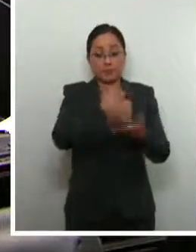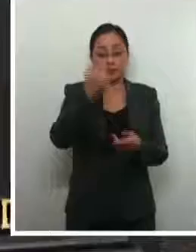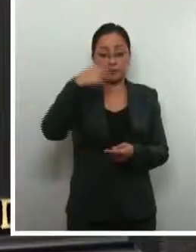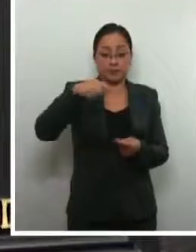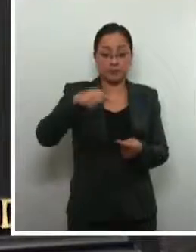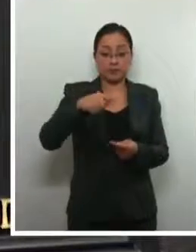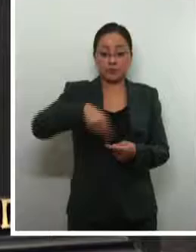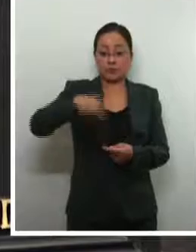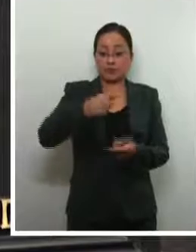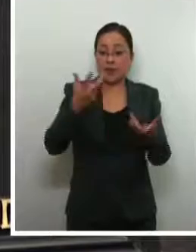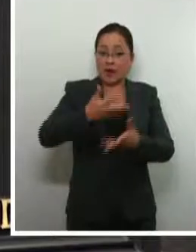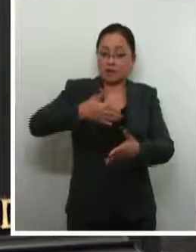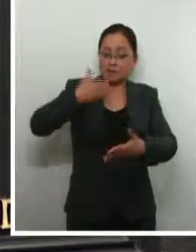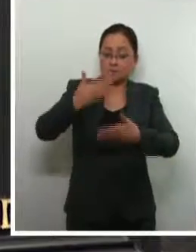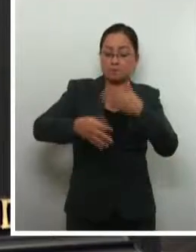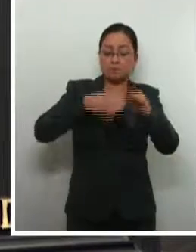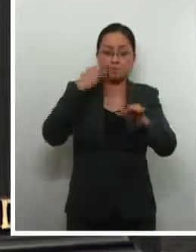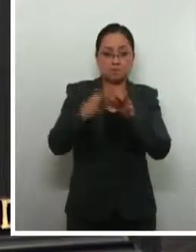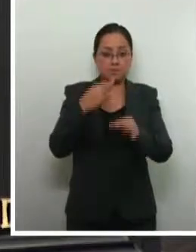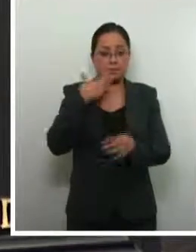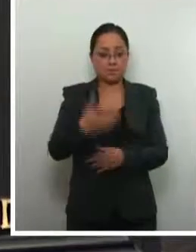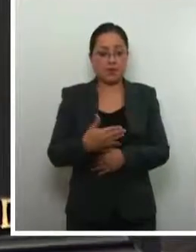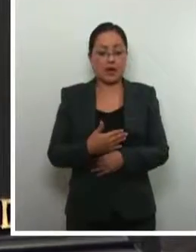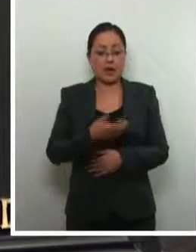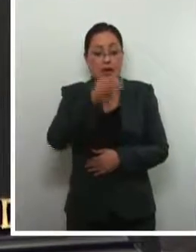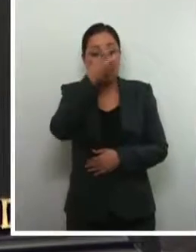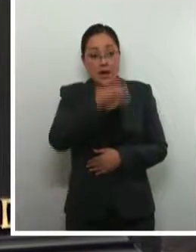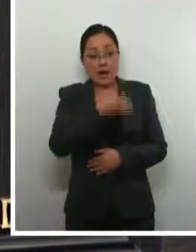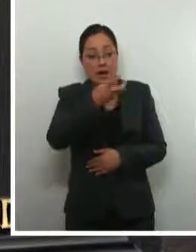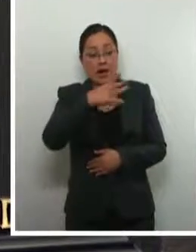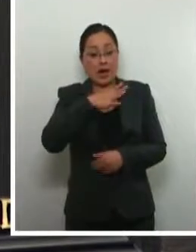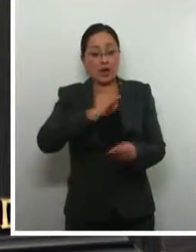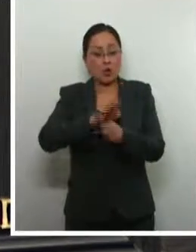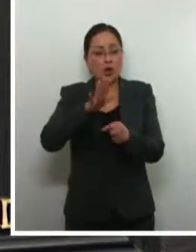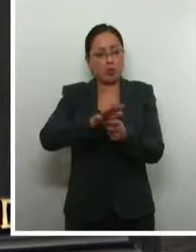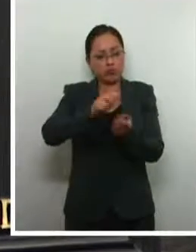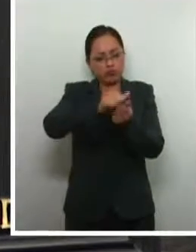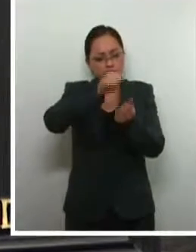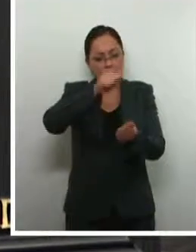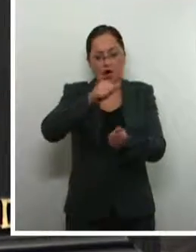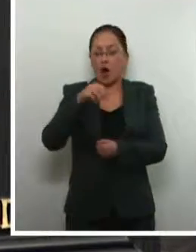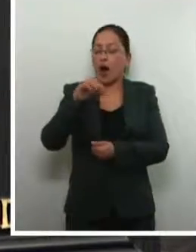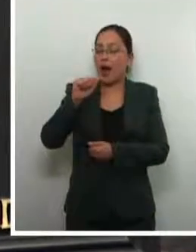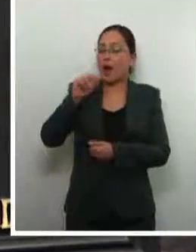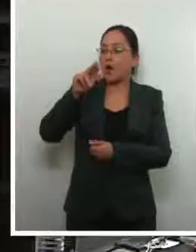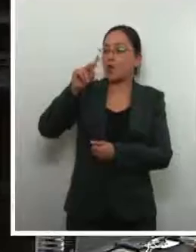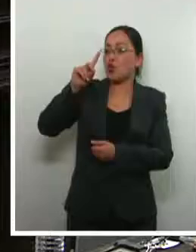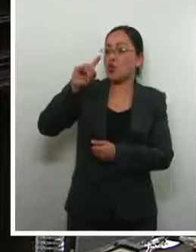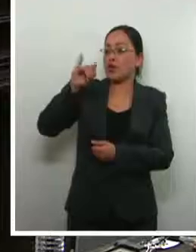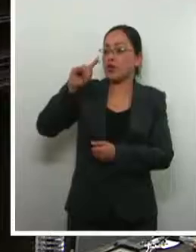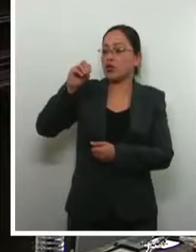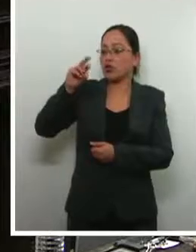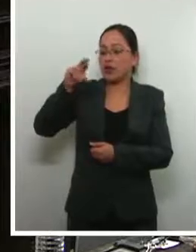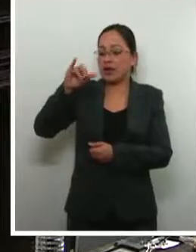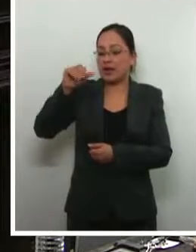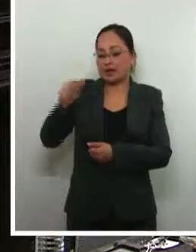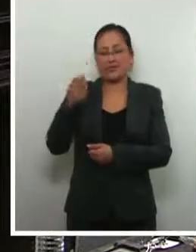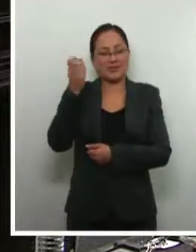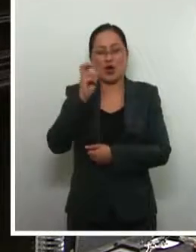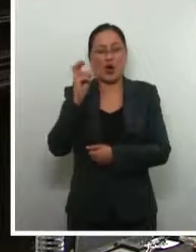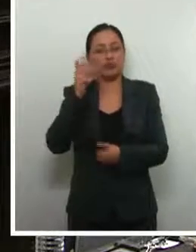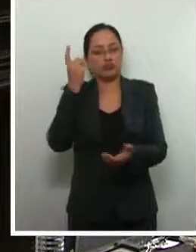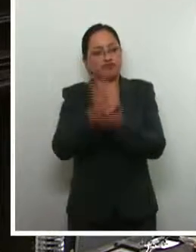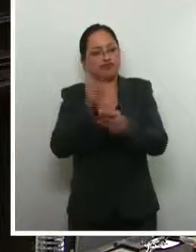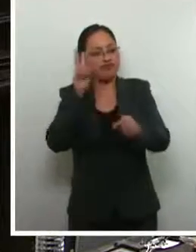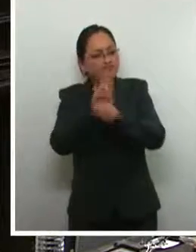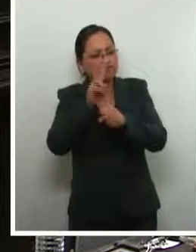las cosas se hagan bien. Es una especie de auditoría, aunque no se le llama así, pero es una